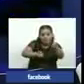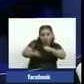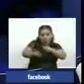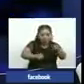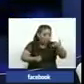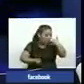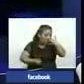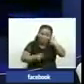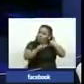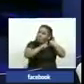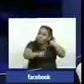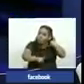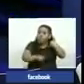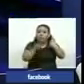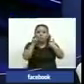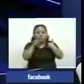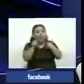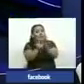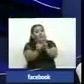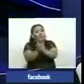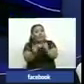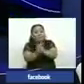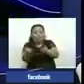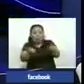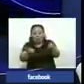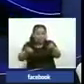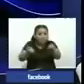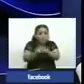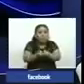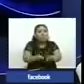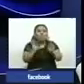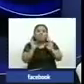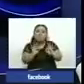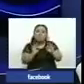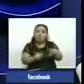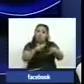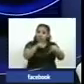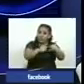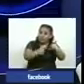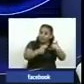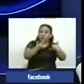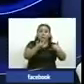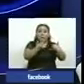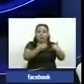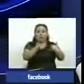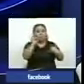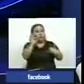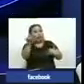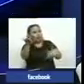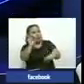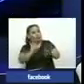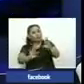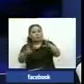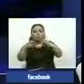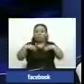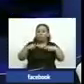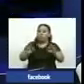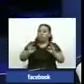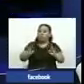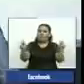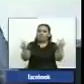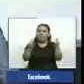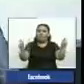al manejar. Este puede ser el motivo de muchos accidentes. Mejor esa llamada puede esperar. Escoja sus luces para estas fiestas.